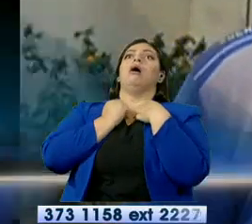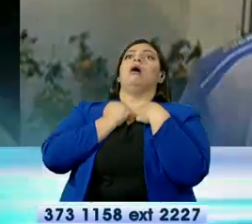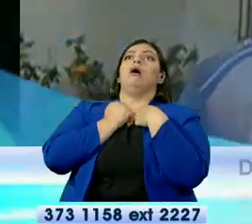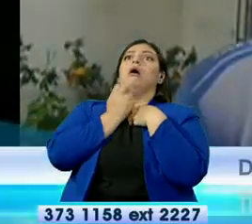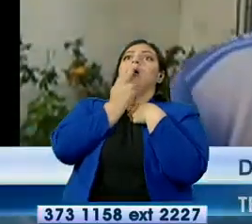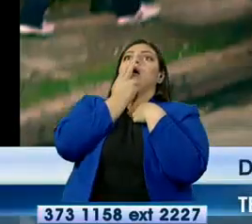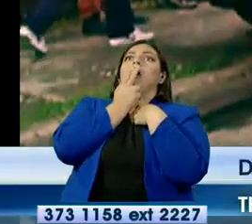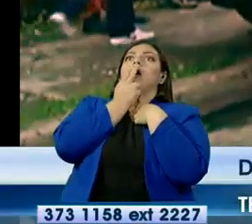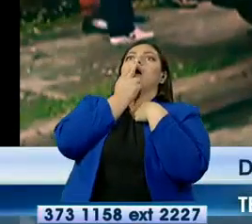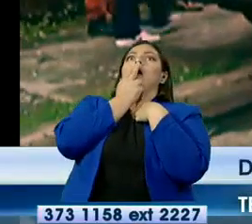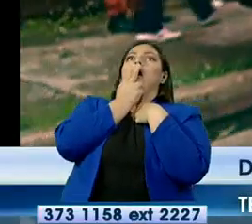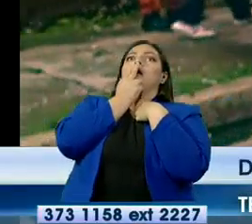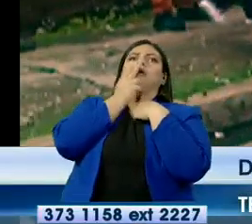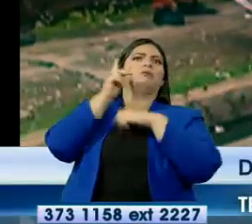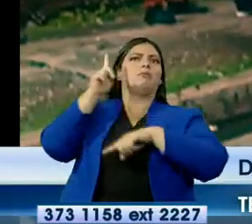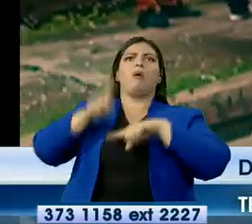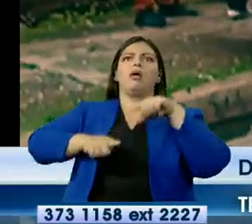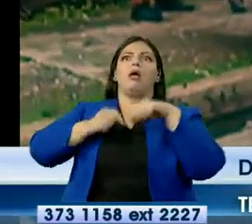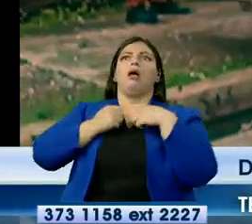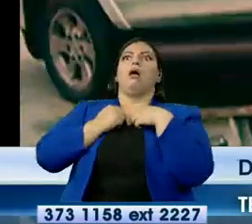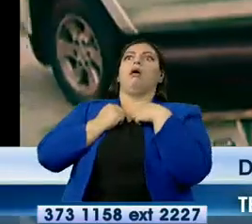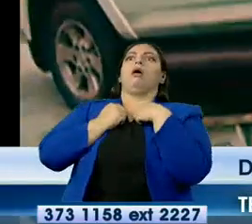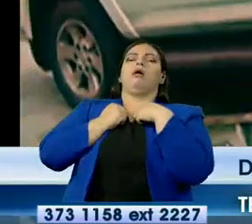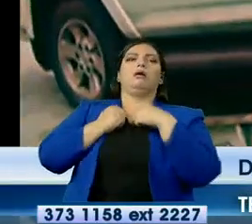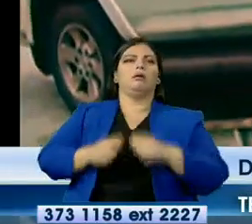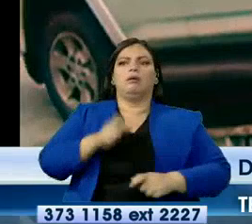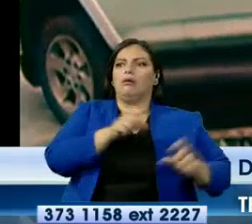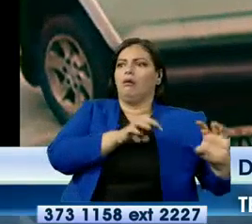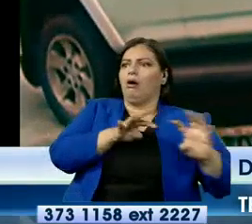sector, comenzaron a ir con patecabra y